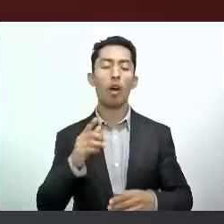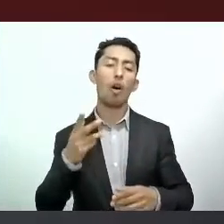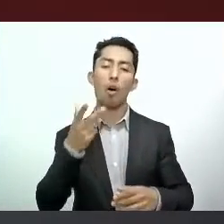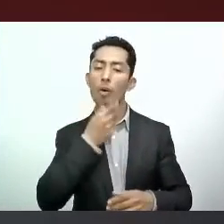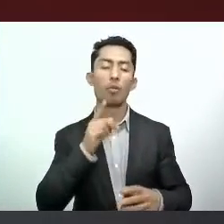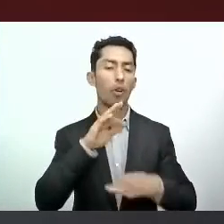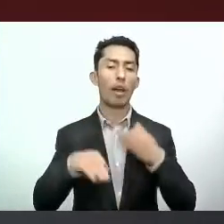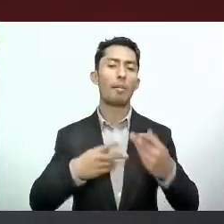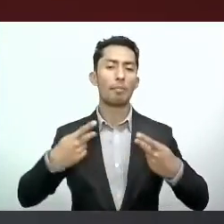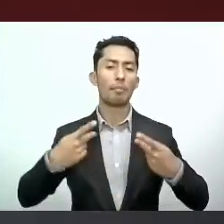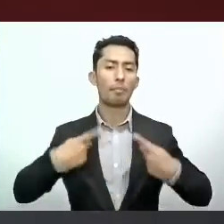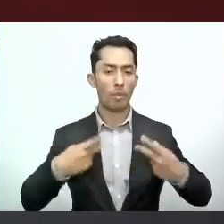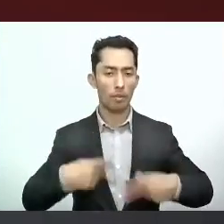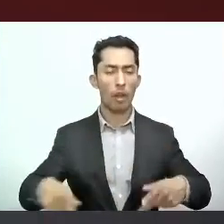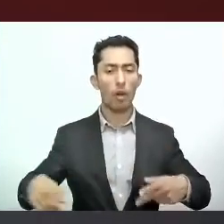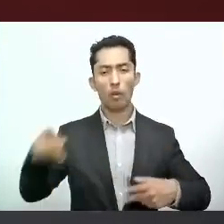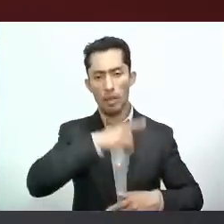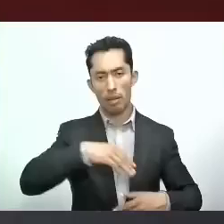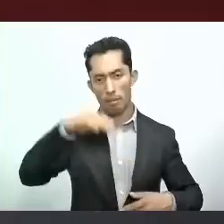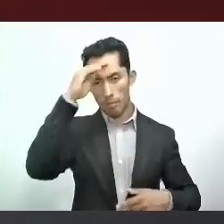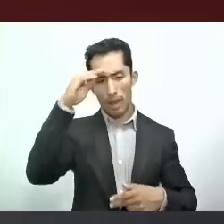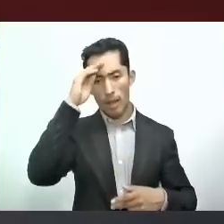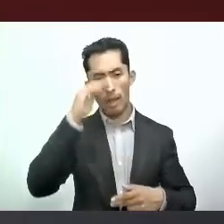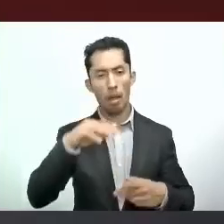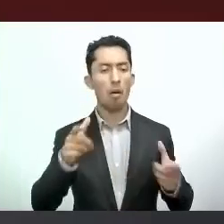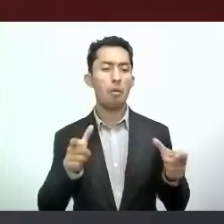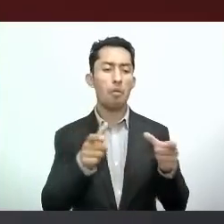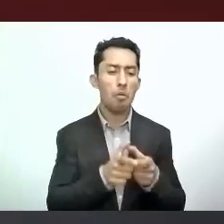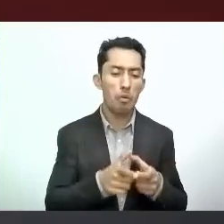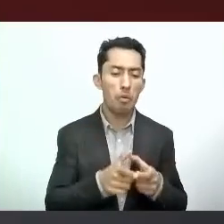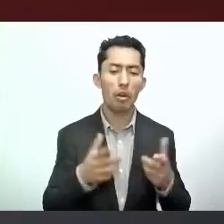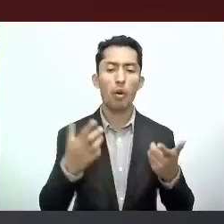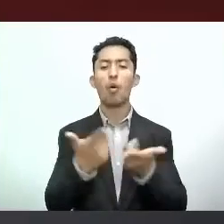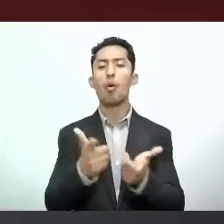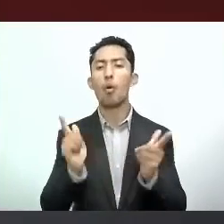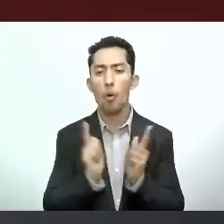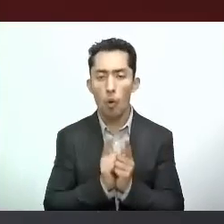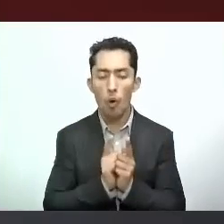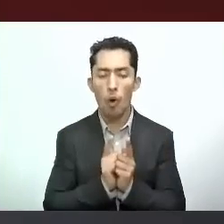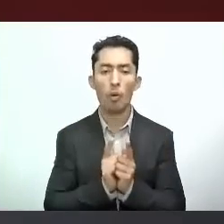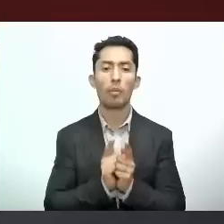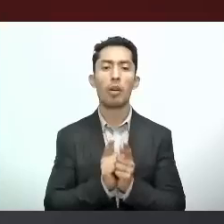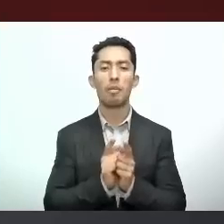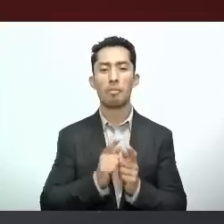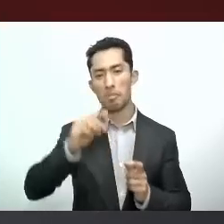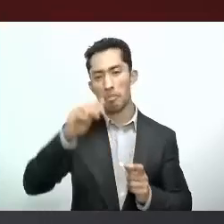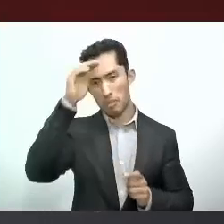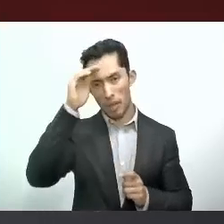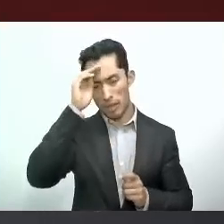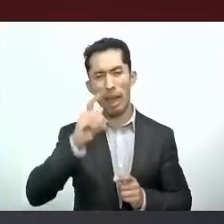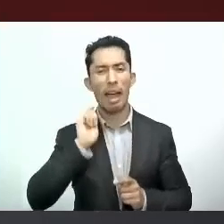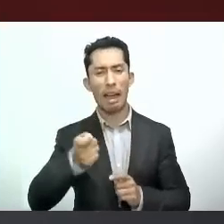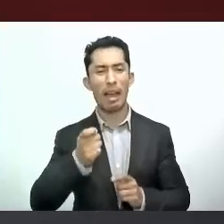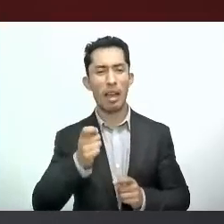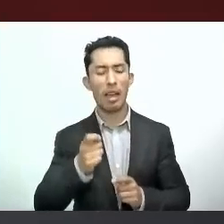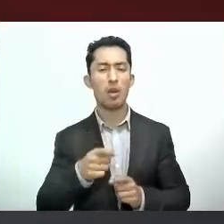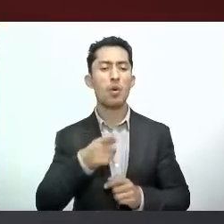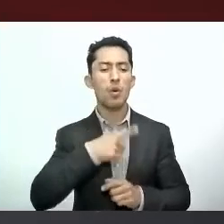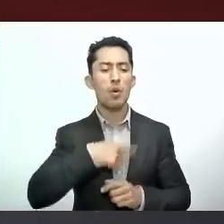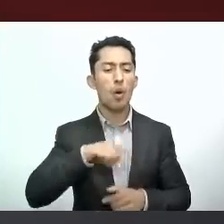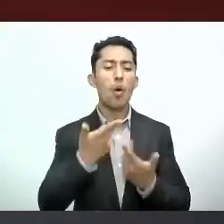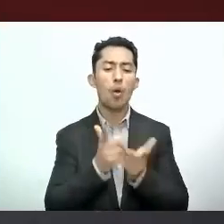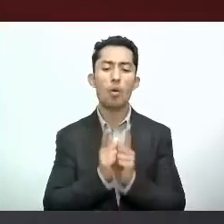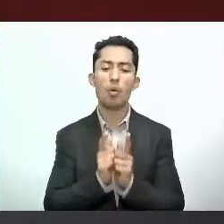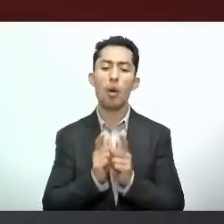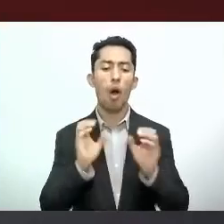no llamémoslo minoría ni grupos como si fueran justo esto, ¿no? Un pequeño grupo o una